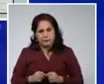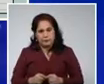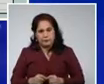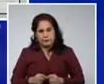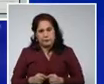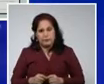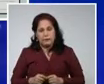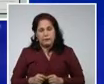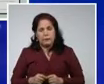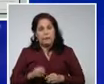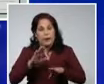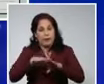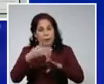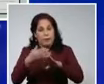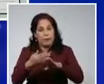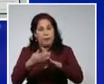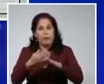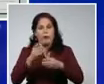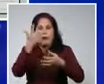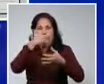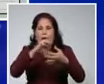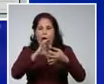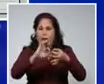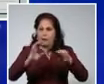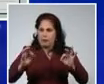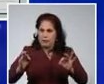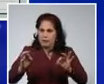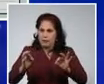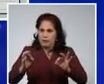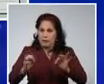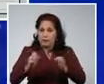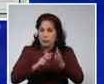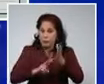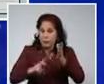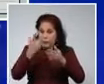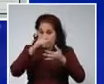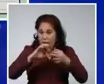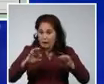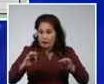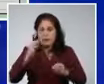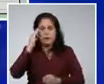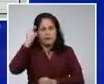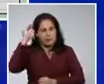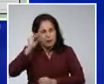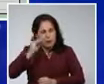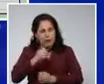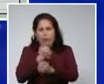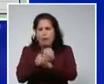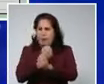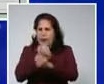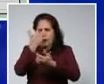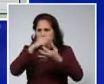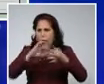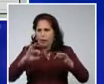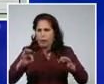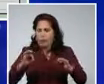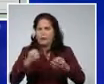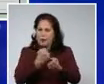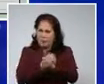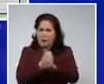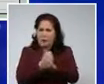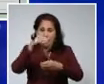Después vemos Artemisa, que es otra provincia que, a pesar de todos los riesgos, Artemisa tiene muchos riesgos